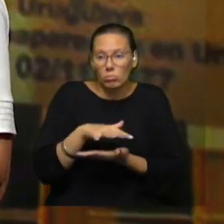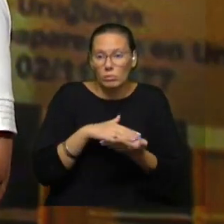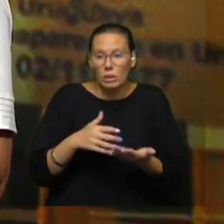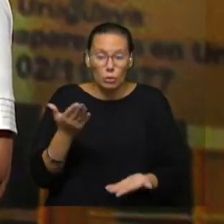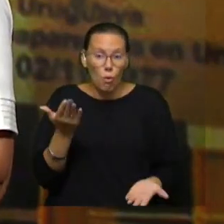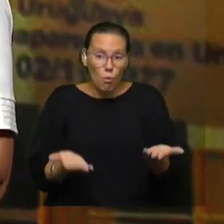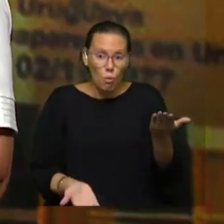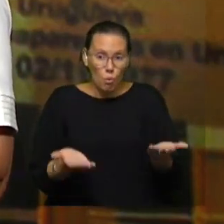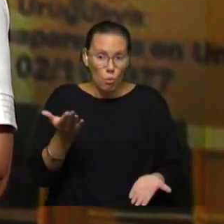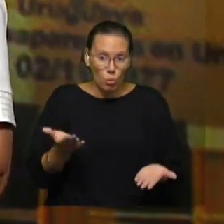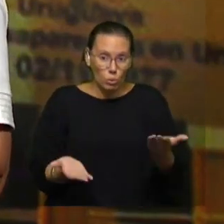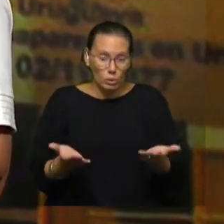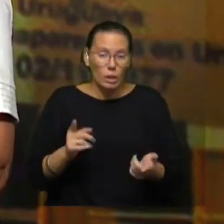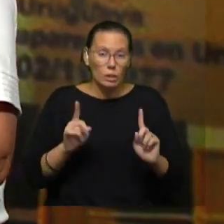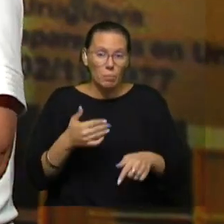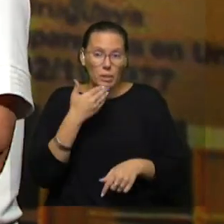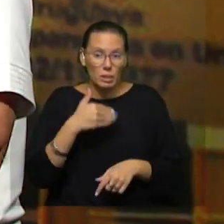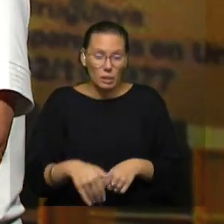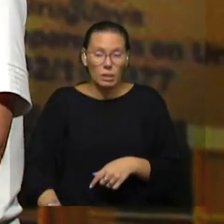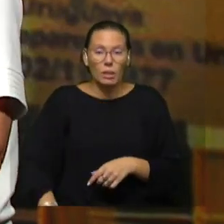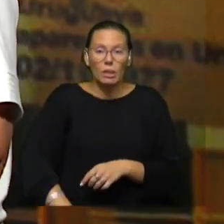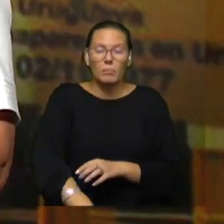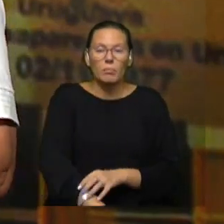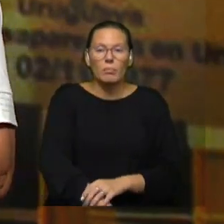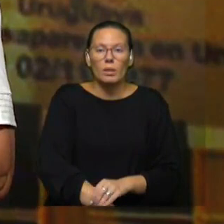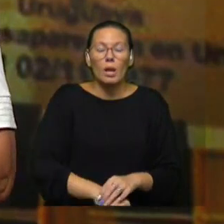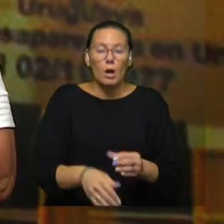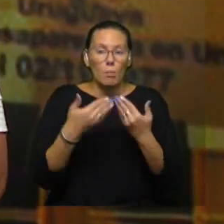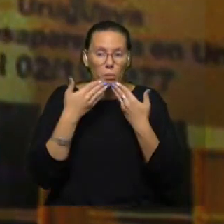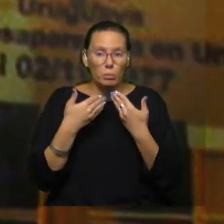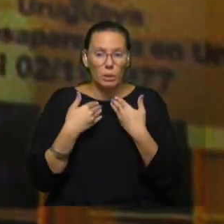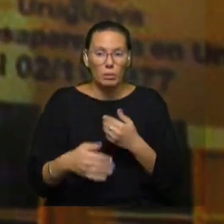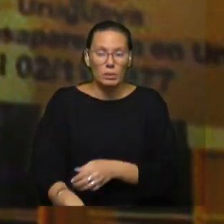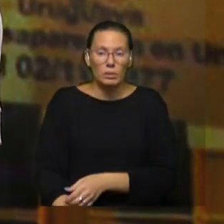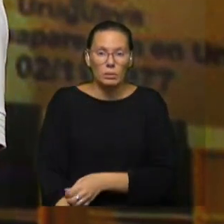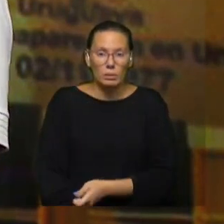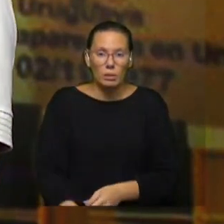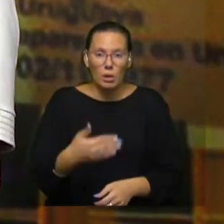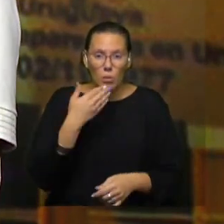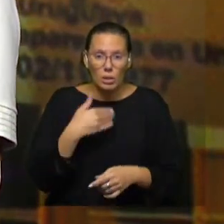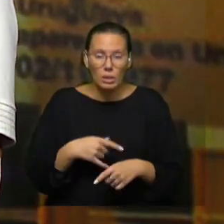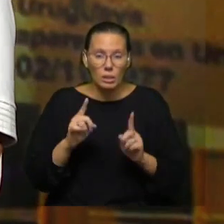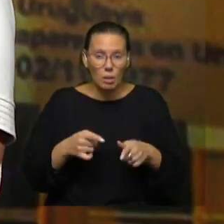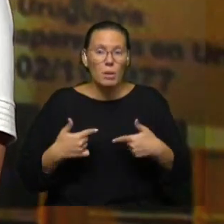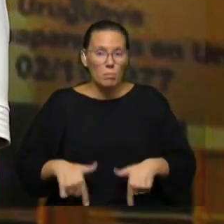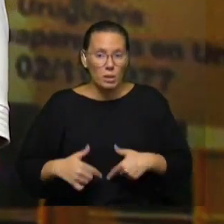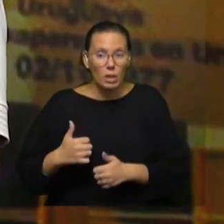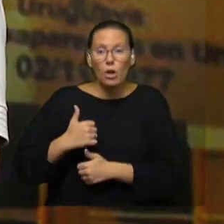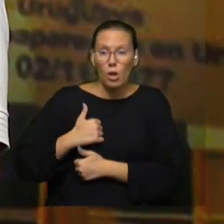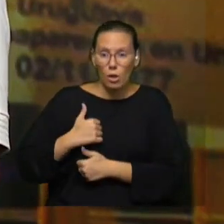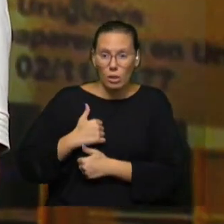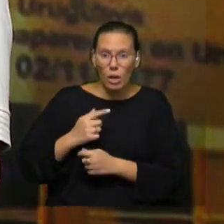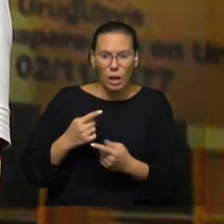justas, además. Porque eso lo entiende también, por ejemplo, lo que tú estabas preguntando, lo entiende también el Ministerio de Defensa. Entiende que